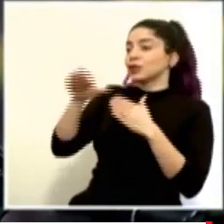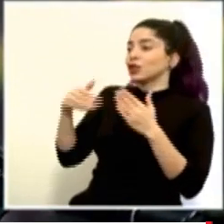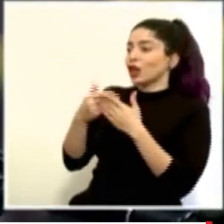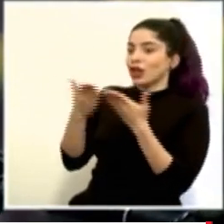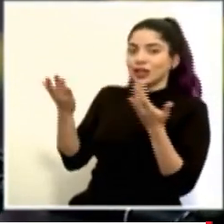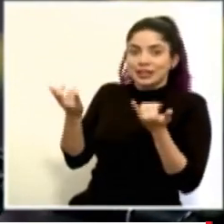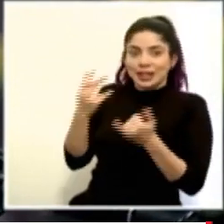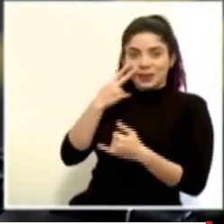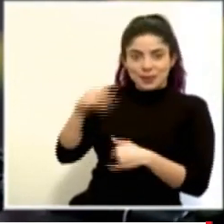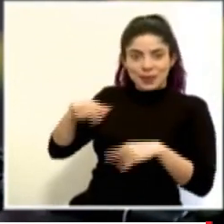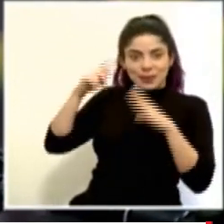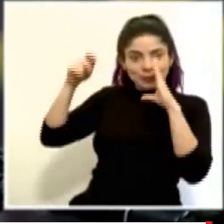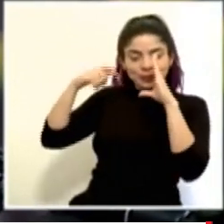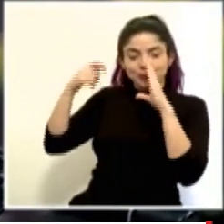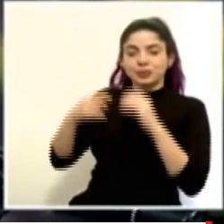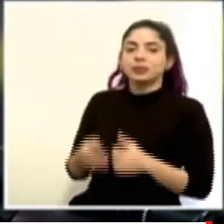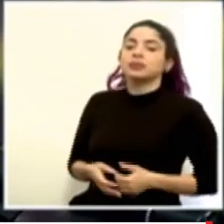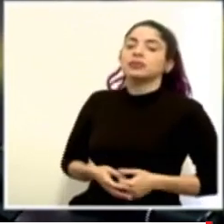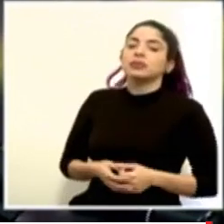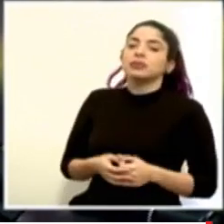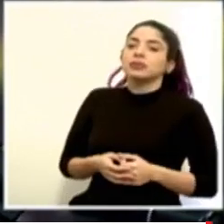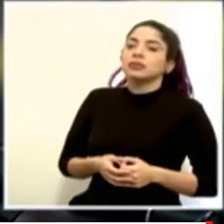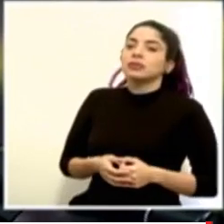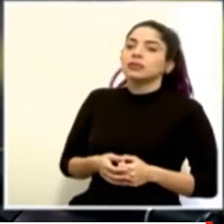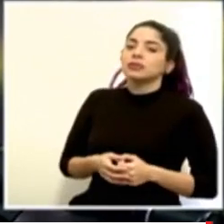que siguen esta transmisión.